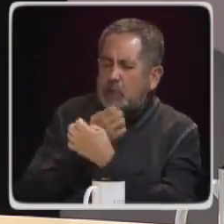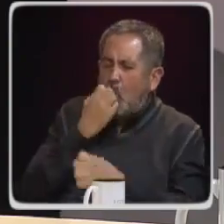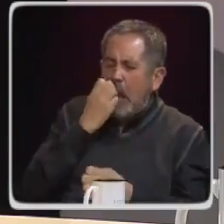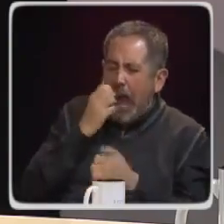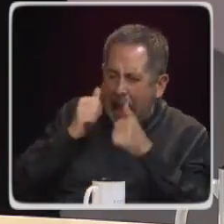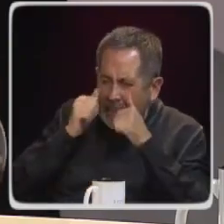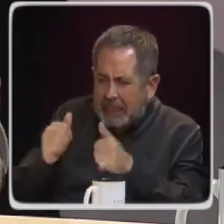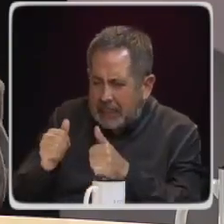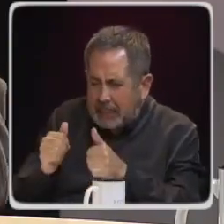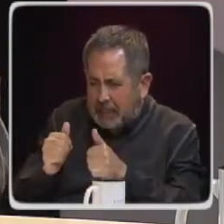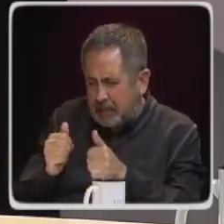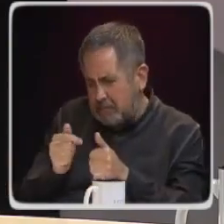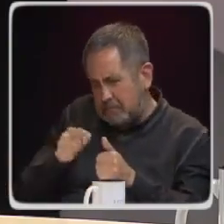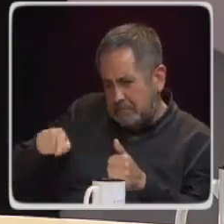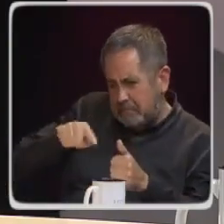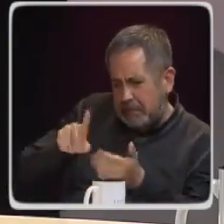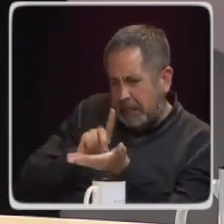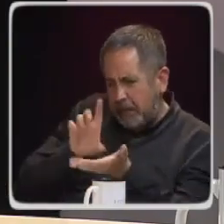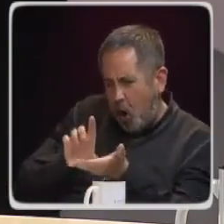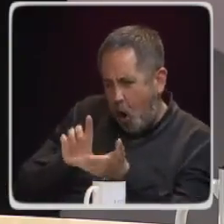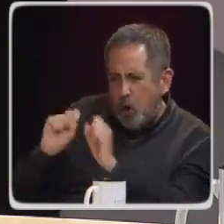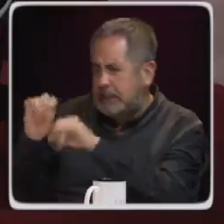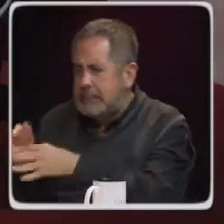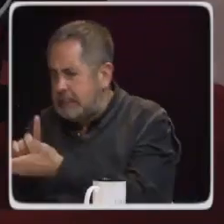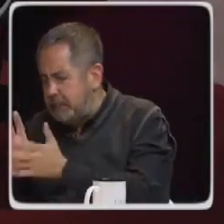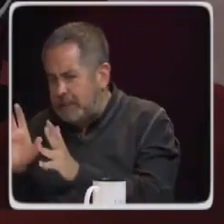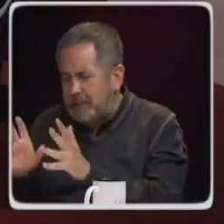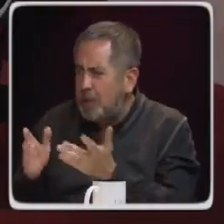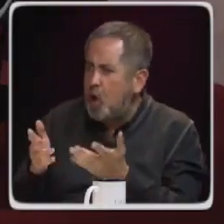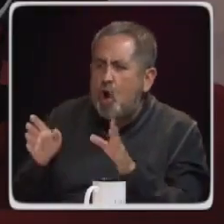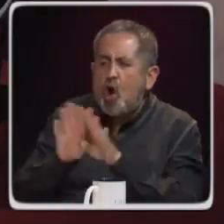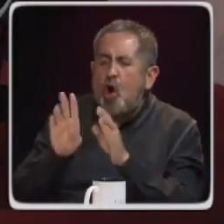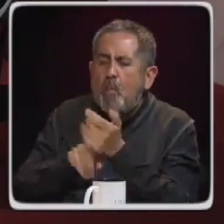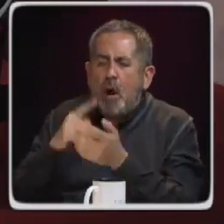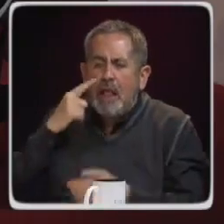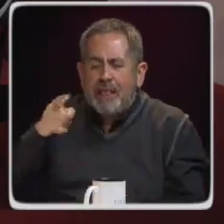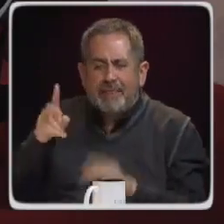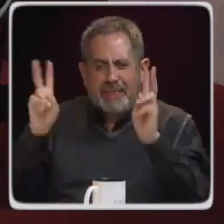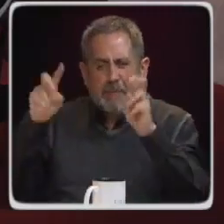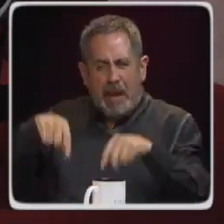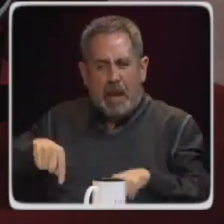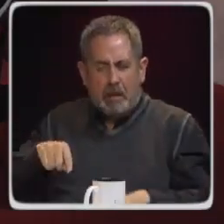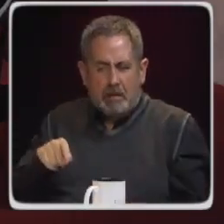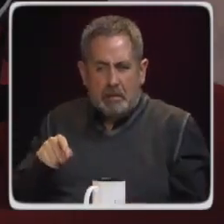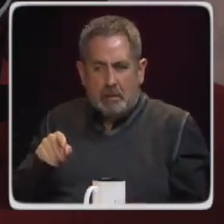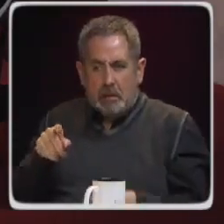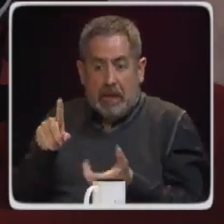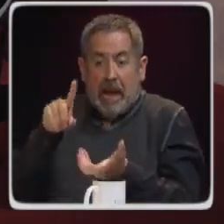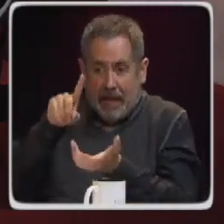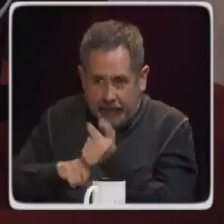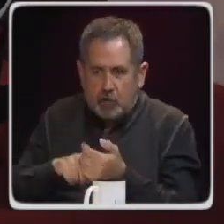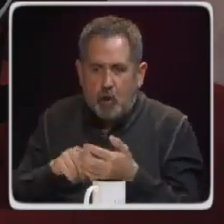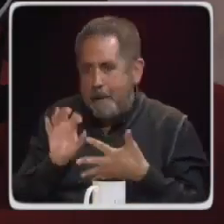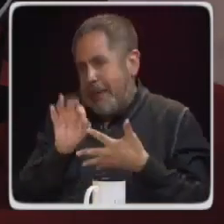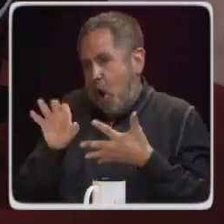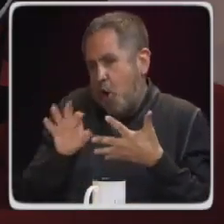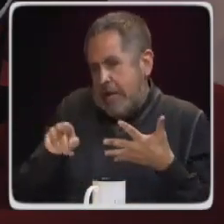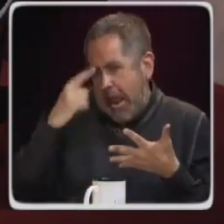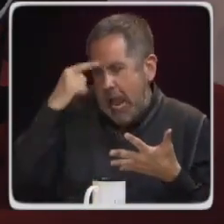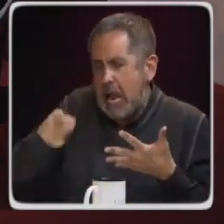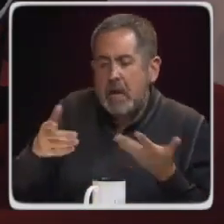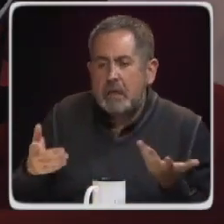de lo que ellos quieren. Ellos mismos son la materia de trabajo, ellos mismos se representan, son las voces de lo que las personas